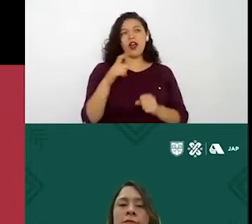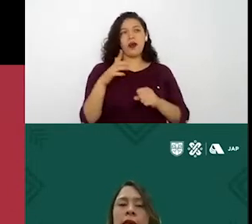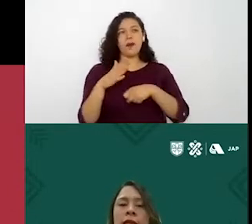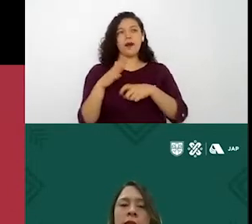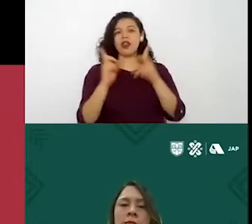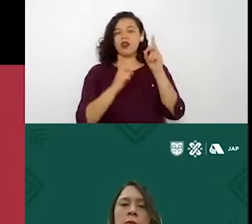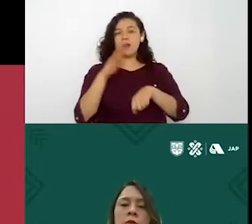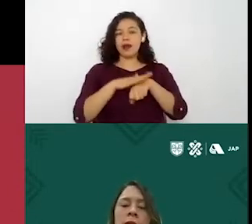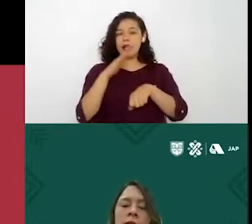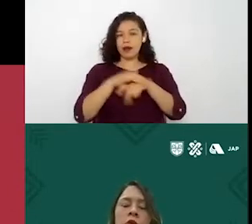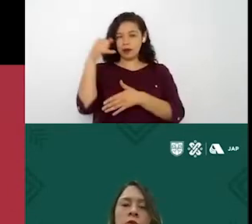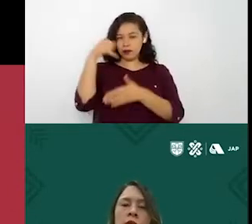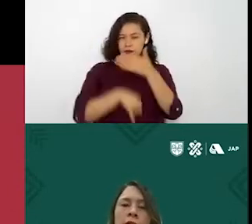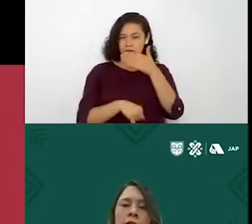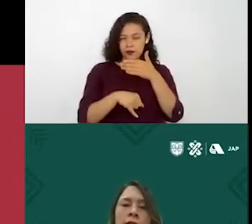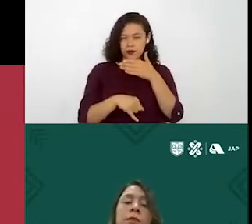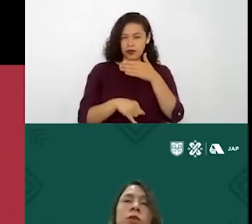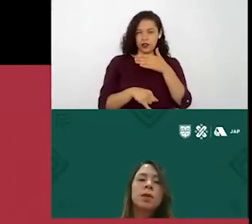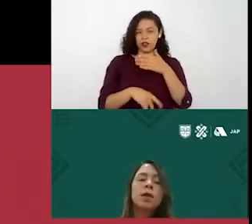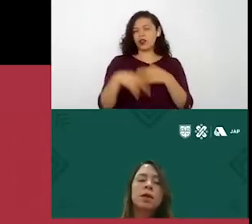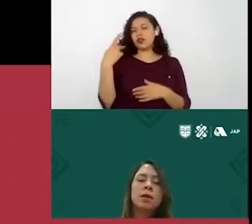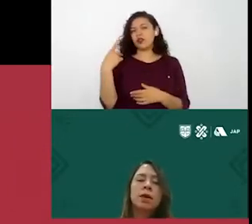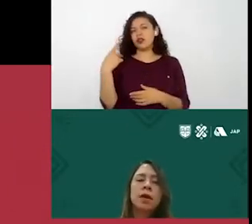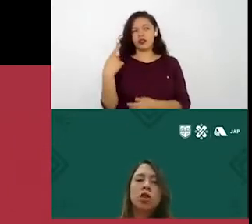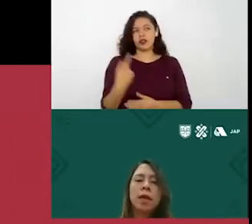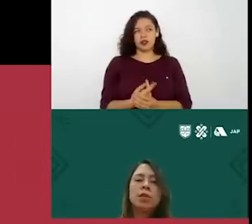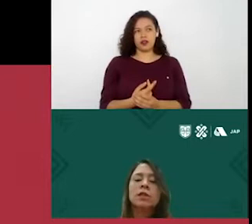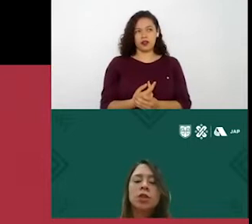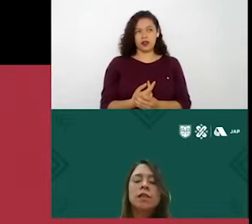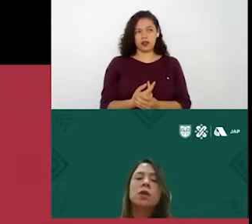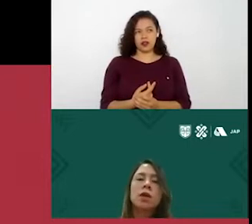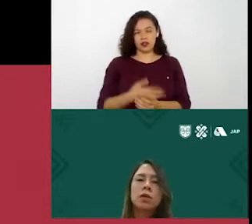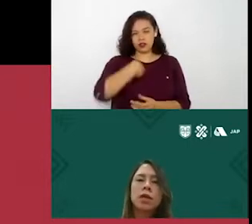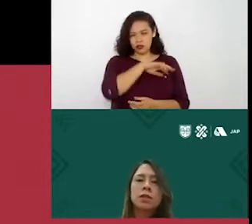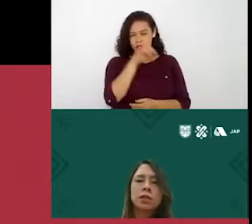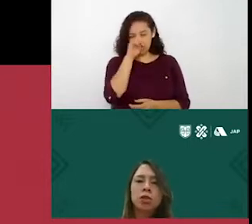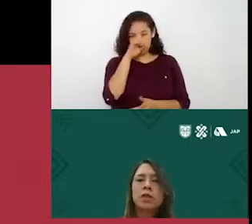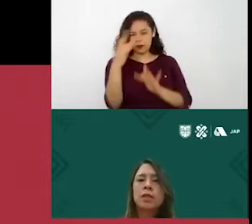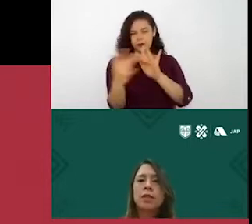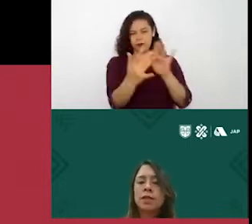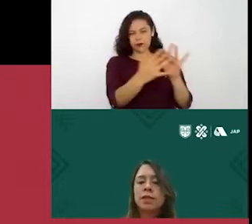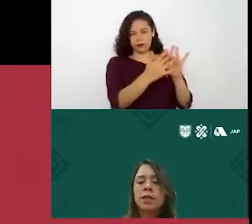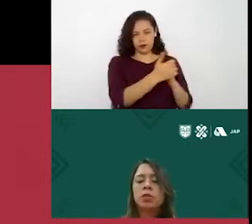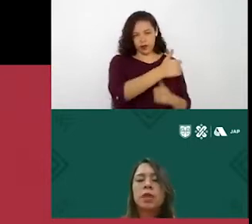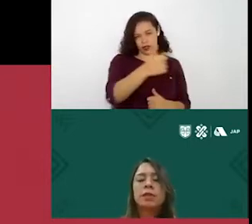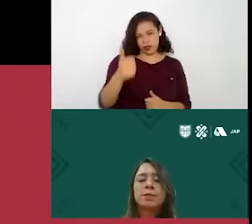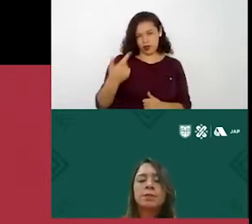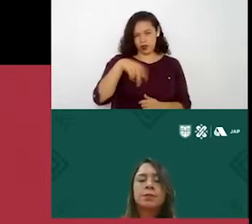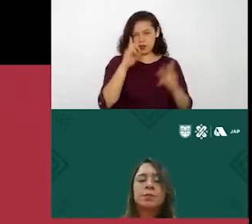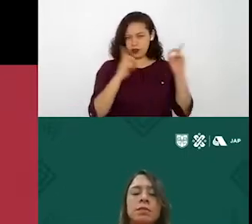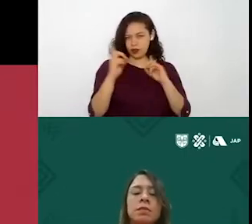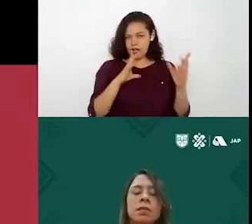específicas las vamos a ver con sus las vamos a retomar los asesores con cada una de las instituciones que tengan dichas